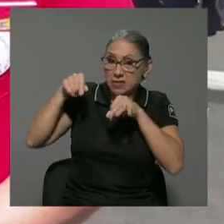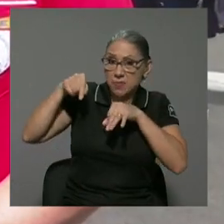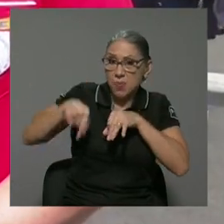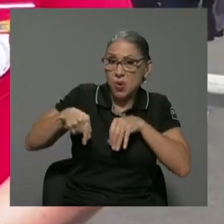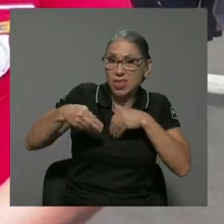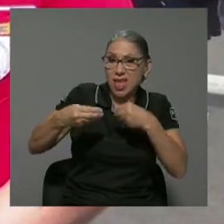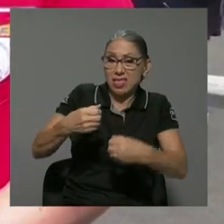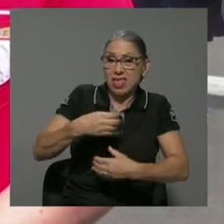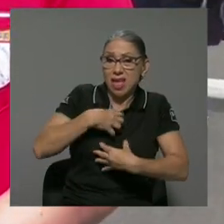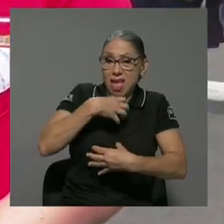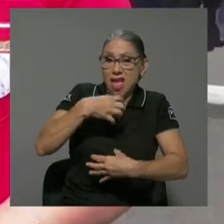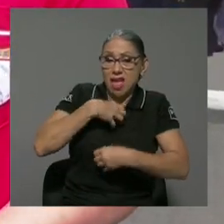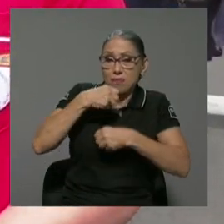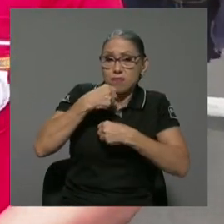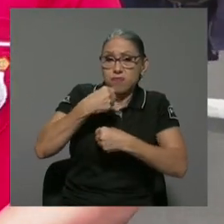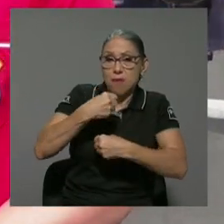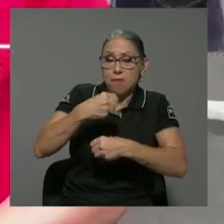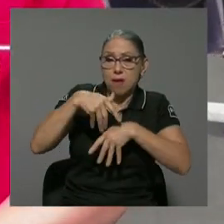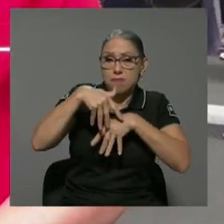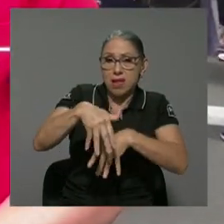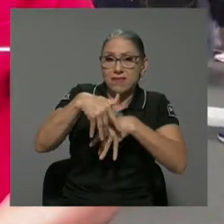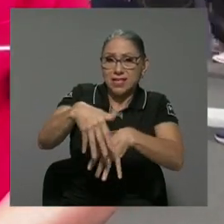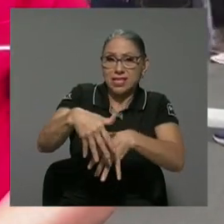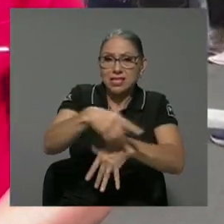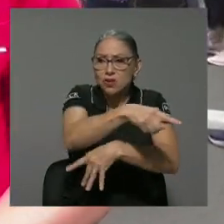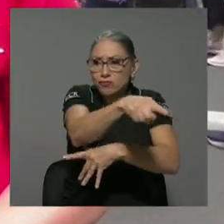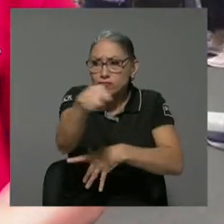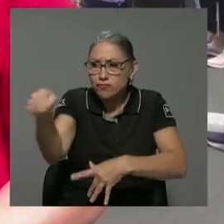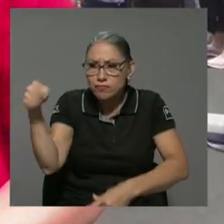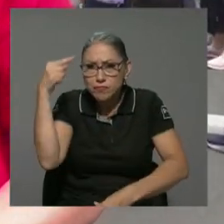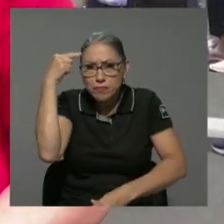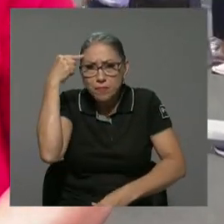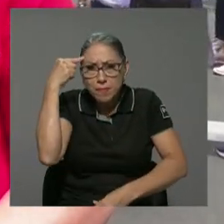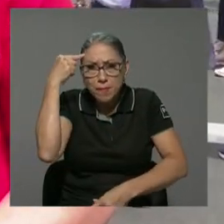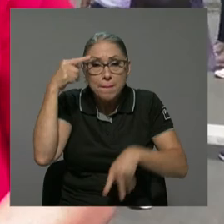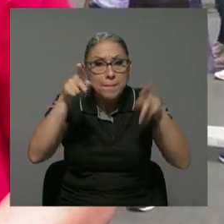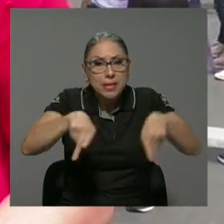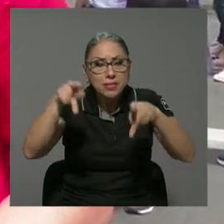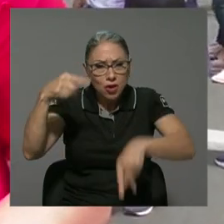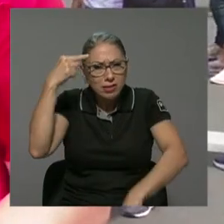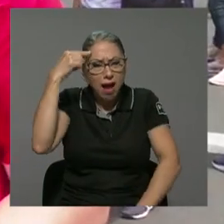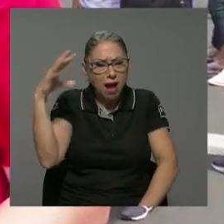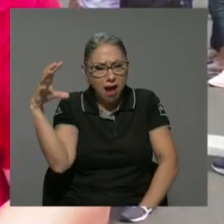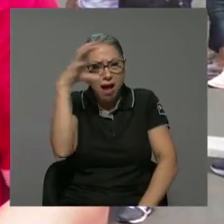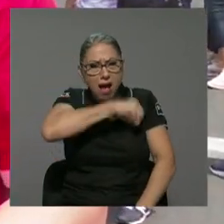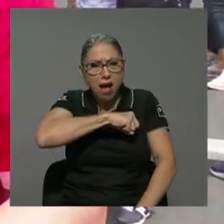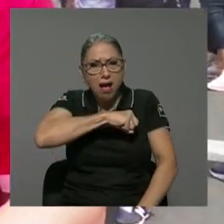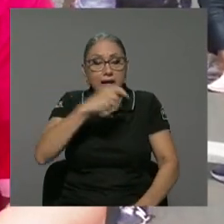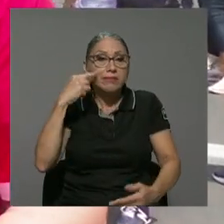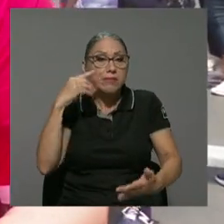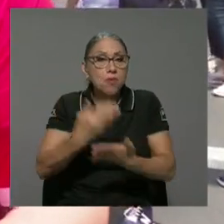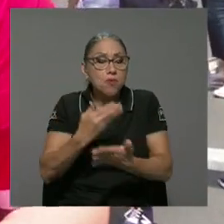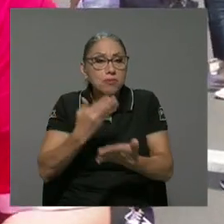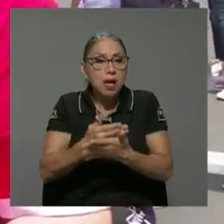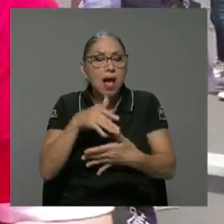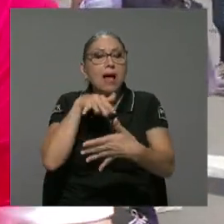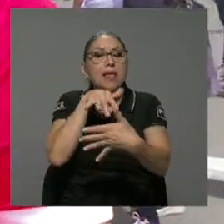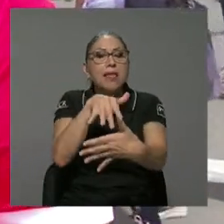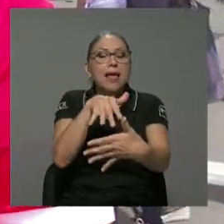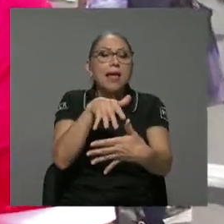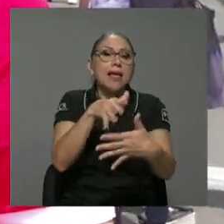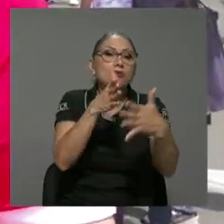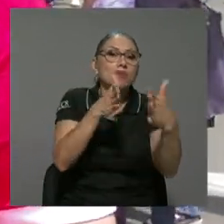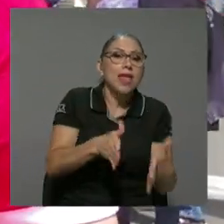es el desarrollo de la conciencia, es una demostración de que los trabajadores, los estudiantes, el